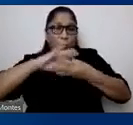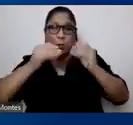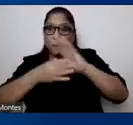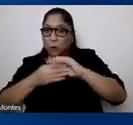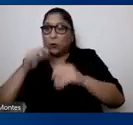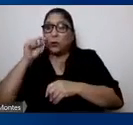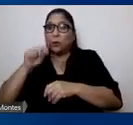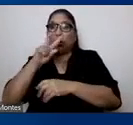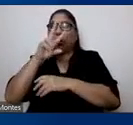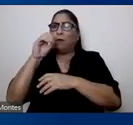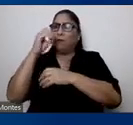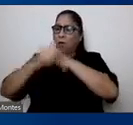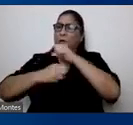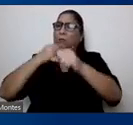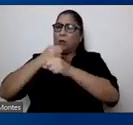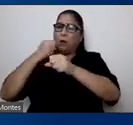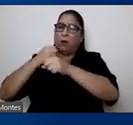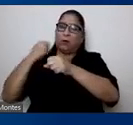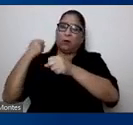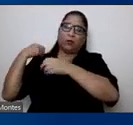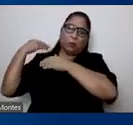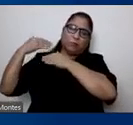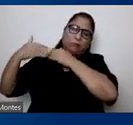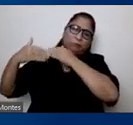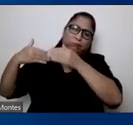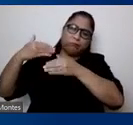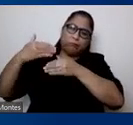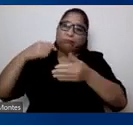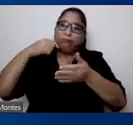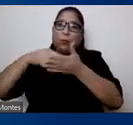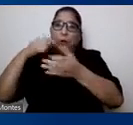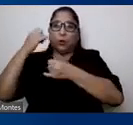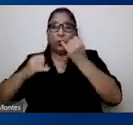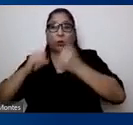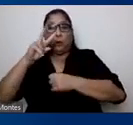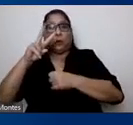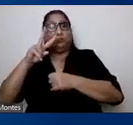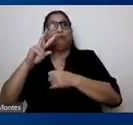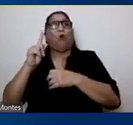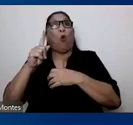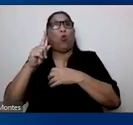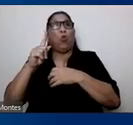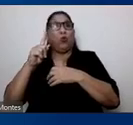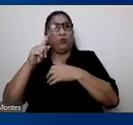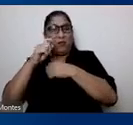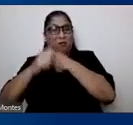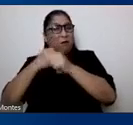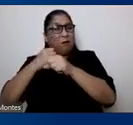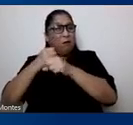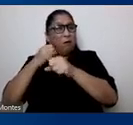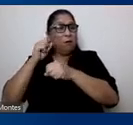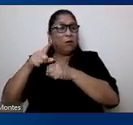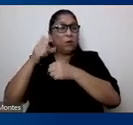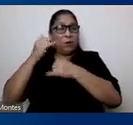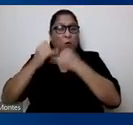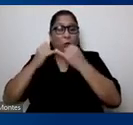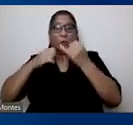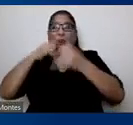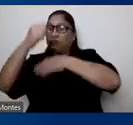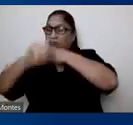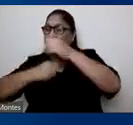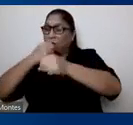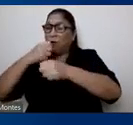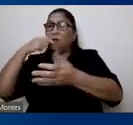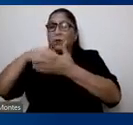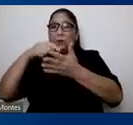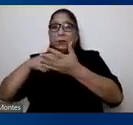de 20 años que aconteció en las últimas 2 décadas del siglo pasado y que comprometen muchos eventos de tragedia. Hoy